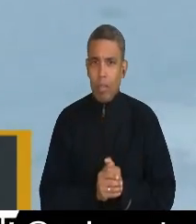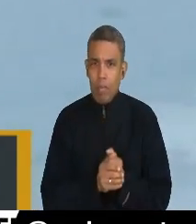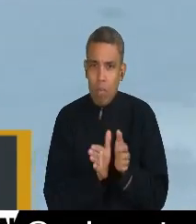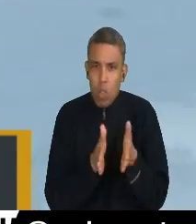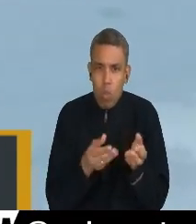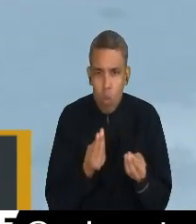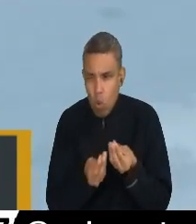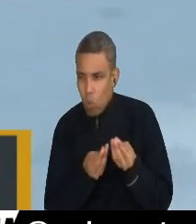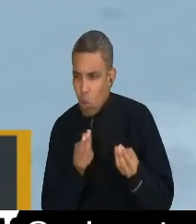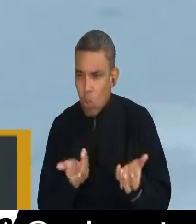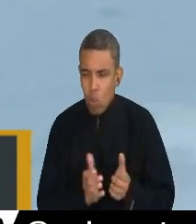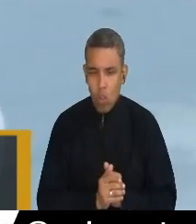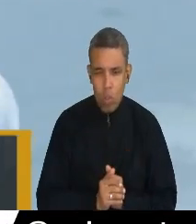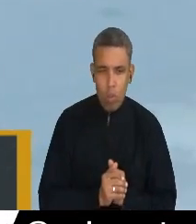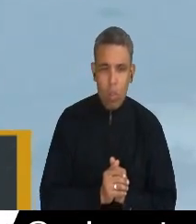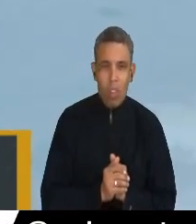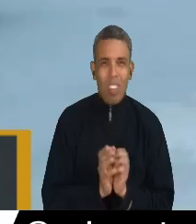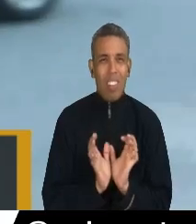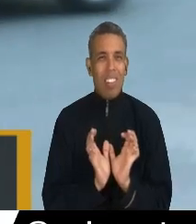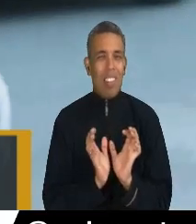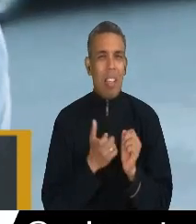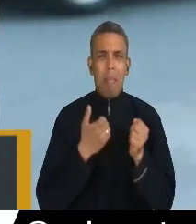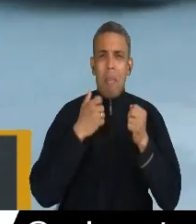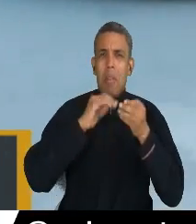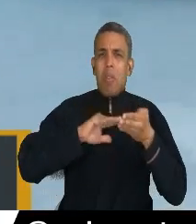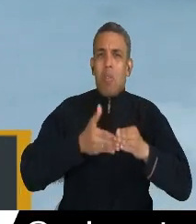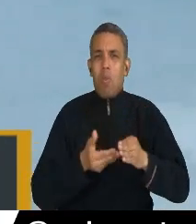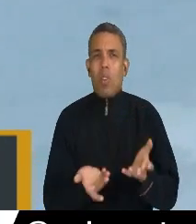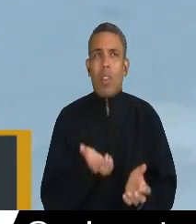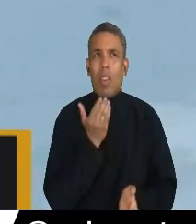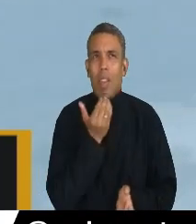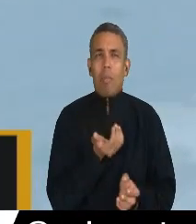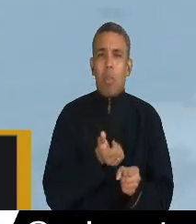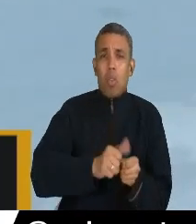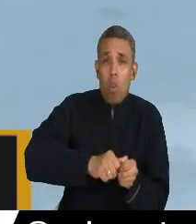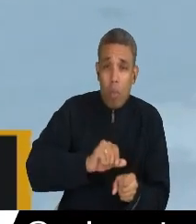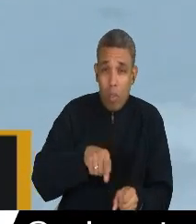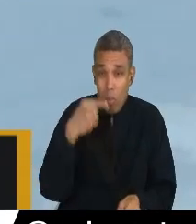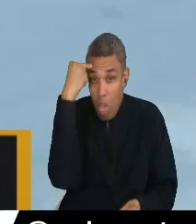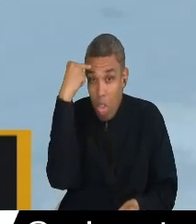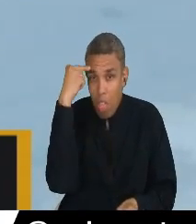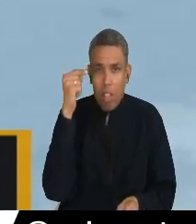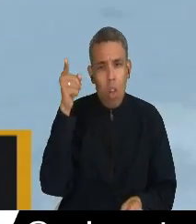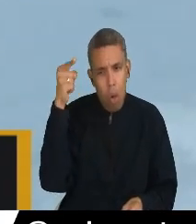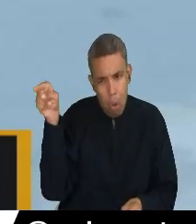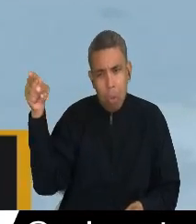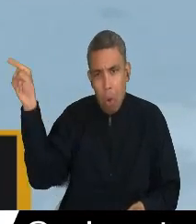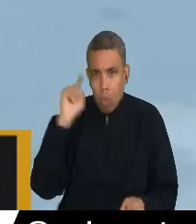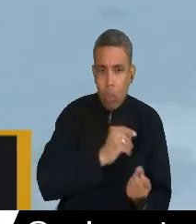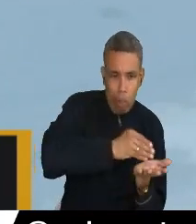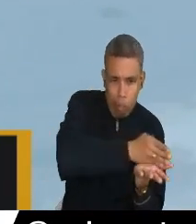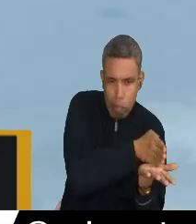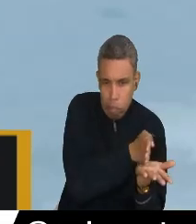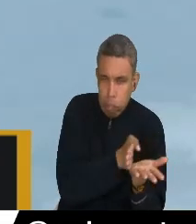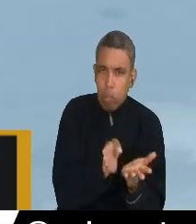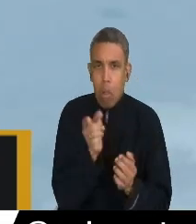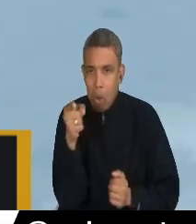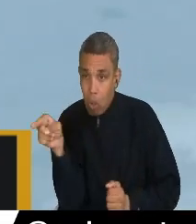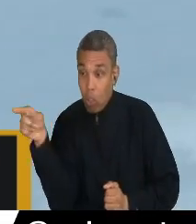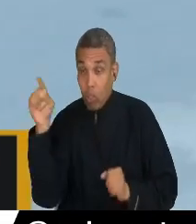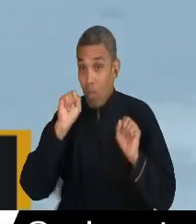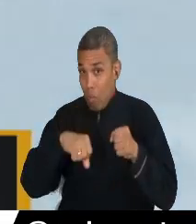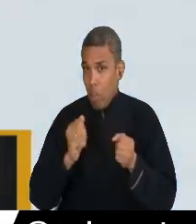una vocación económica diferente a lo que ha sido la economía de enclave en la que Barranca Bermeja se ha desarrollado. Cuarto,